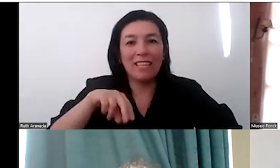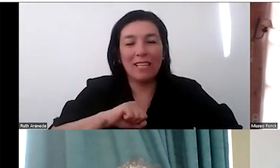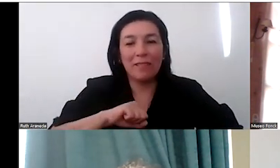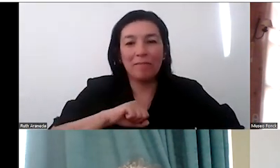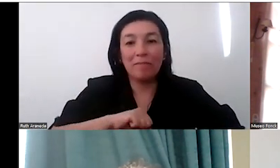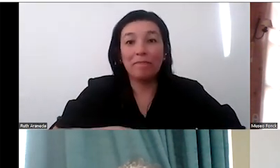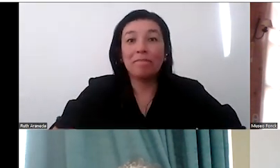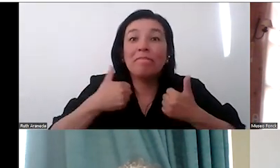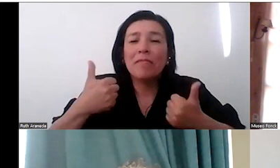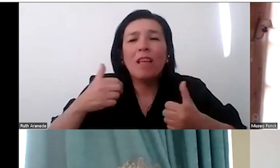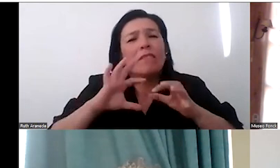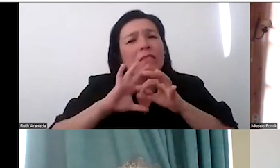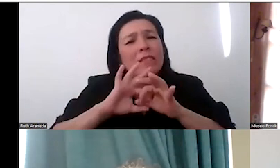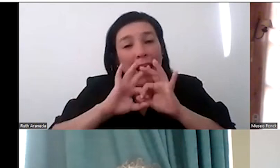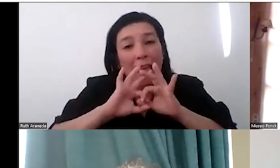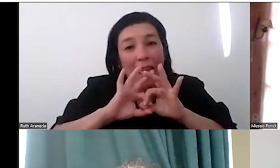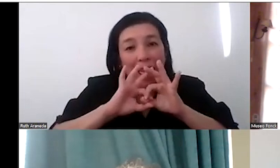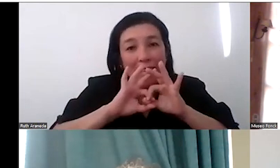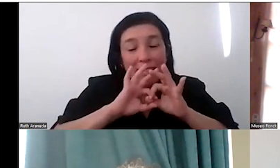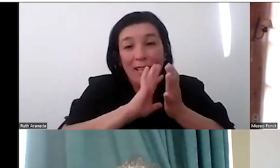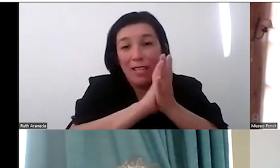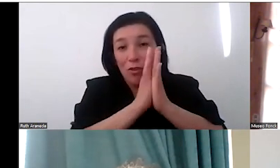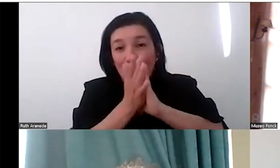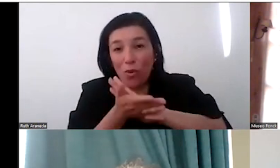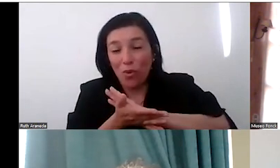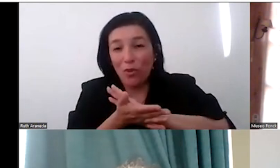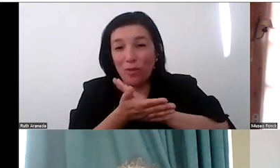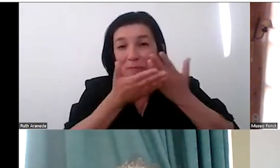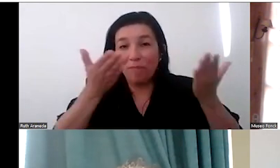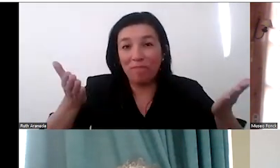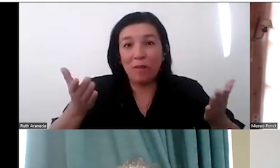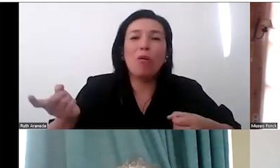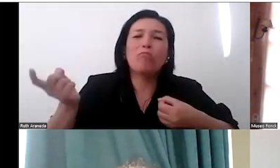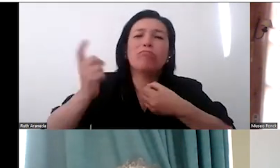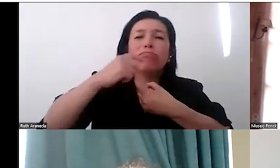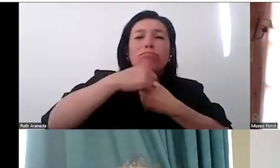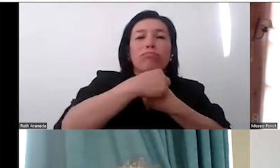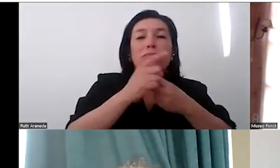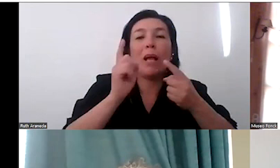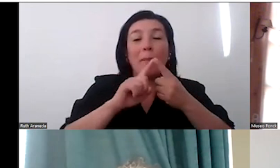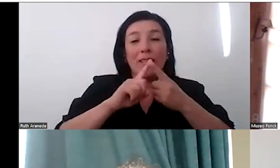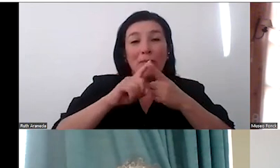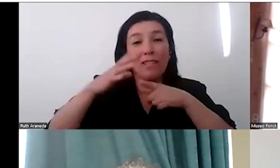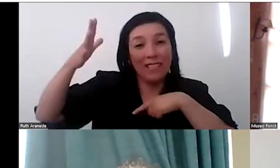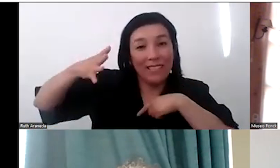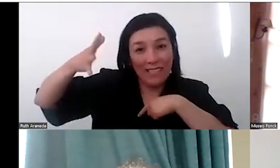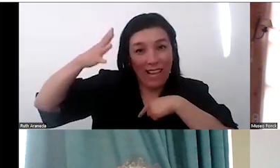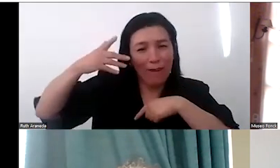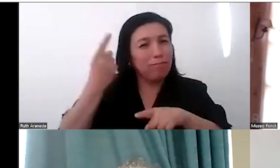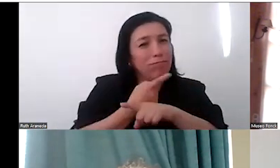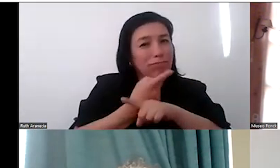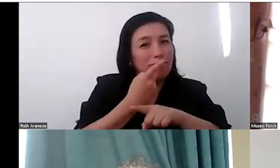Bueno, quiero darle las gracias a todos y todas por estar acá participando en esta charla, en esta